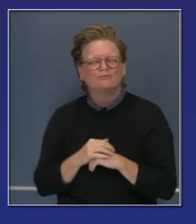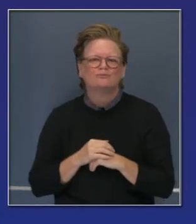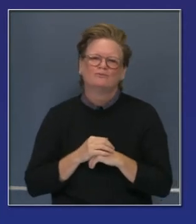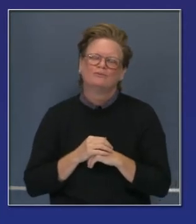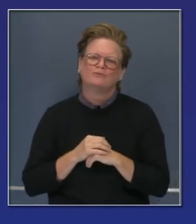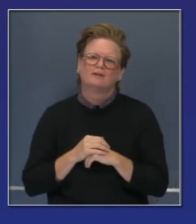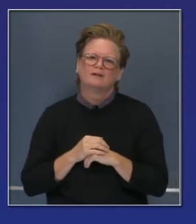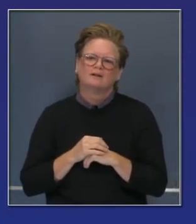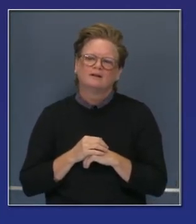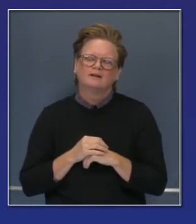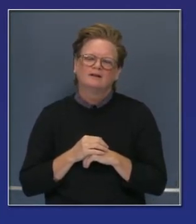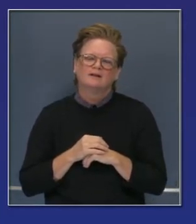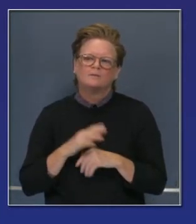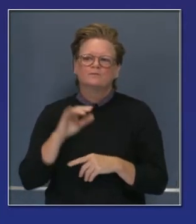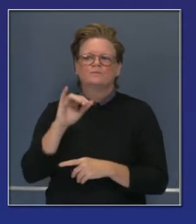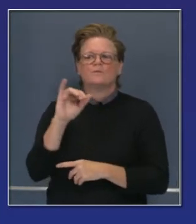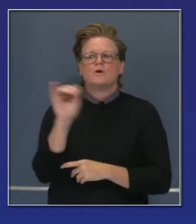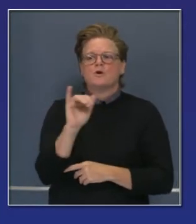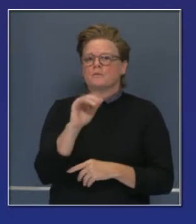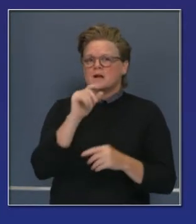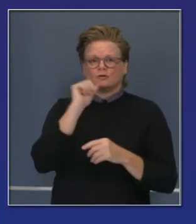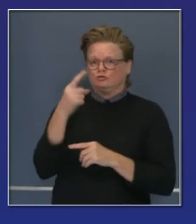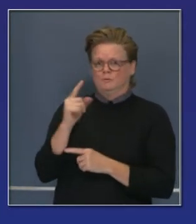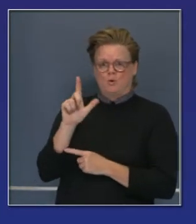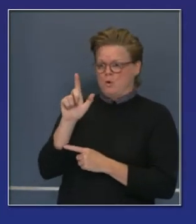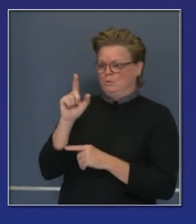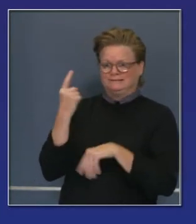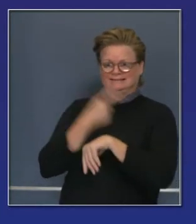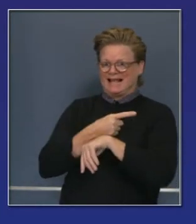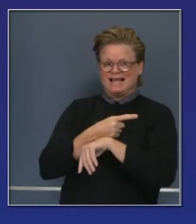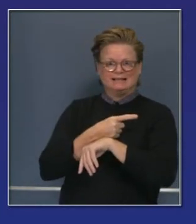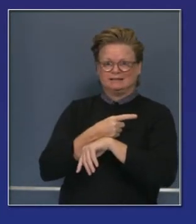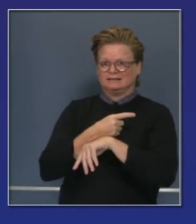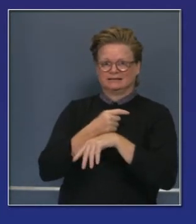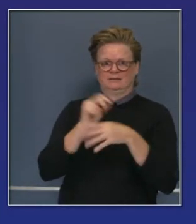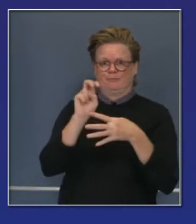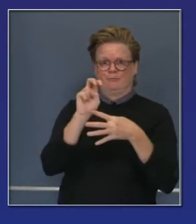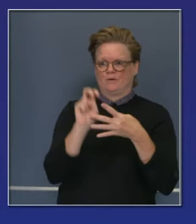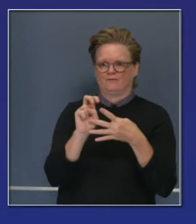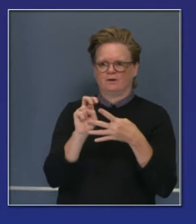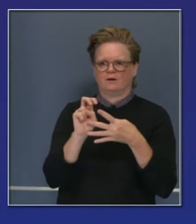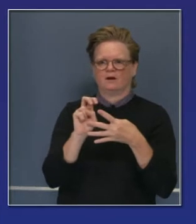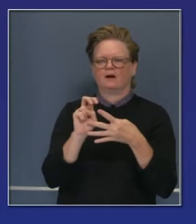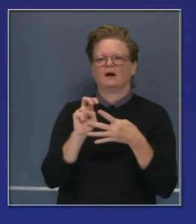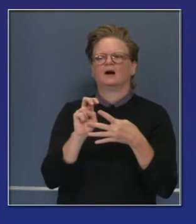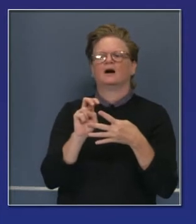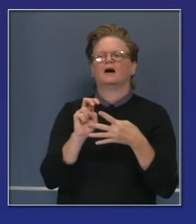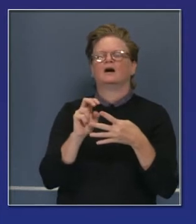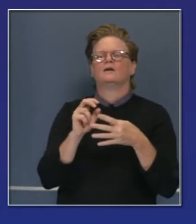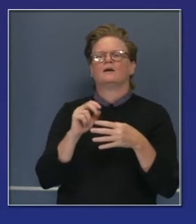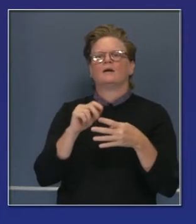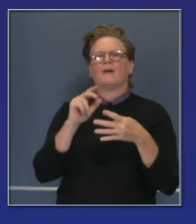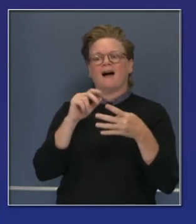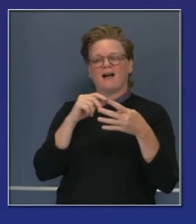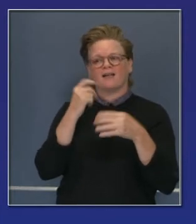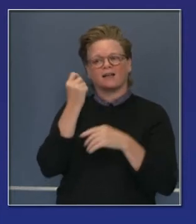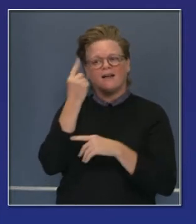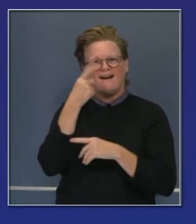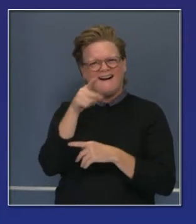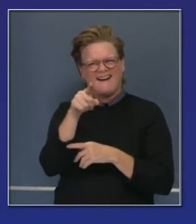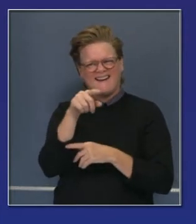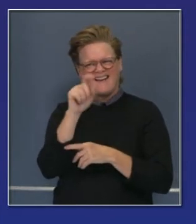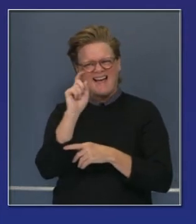las actividades en esos condados. Y también tenemos criterios, no solo esos 21 días de espera. Otro criterio sobre el movimiento entre